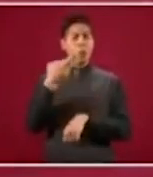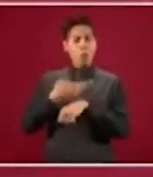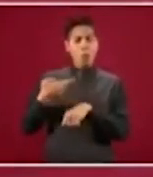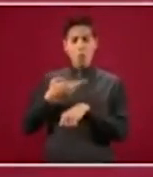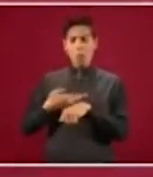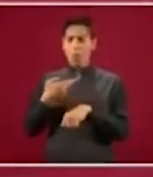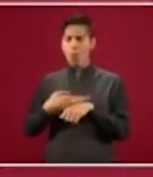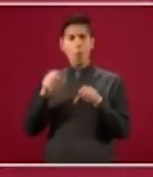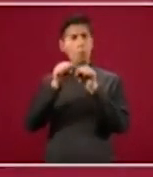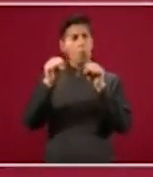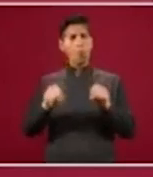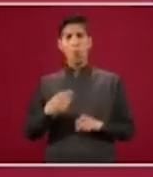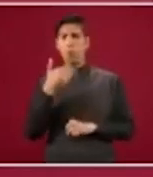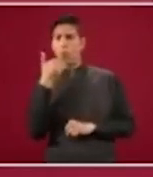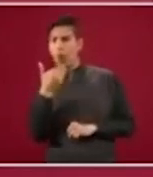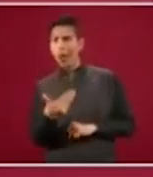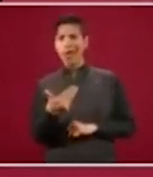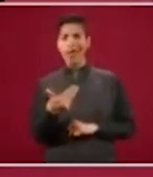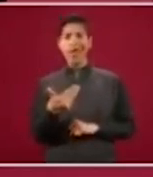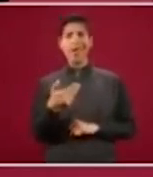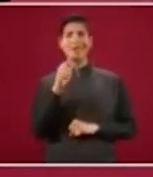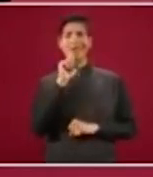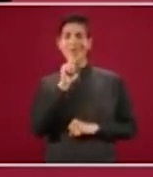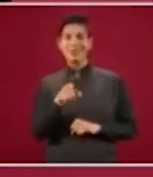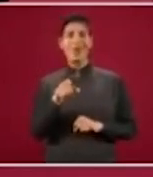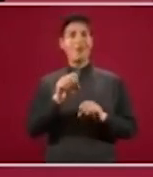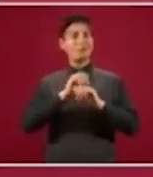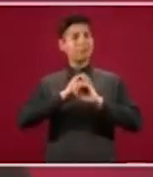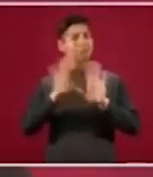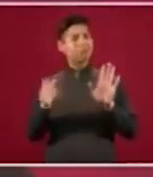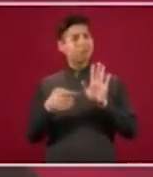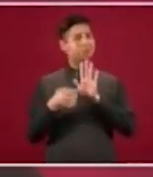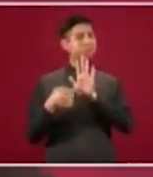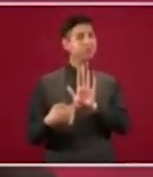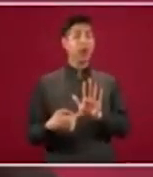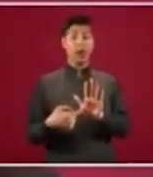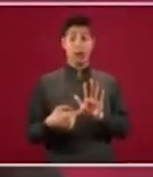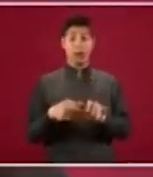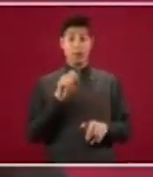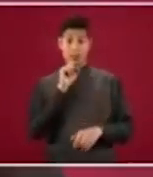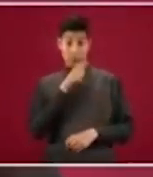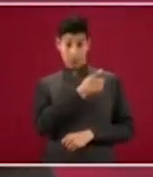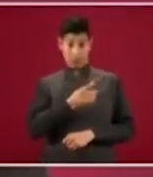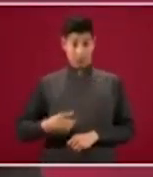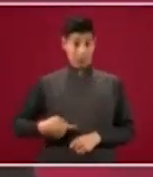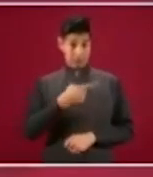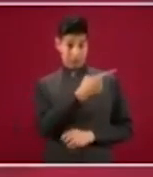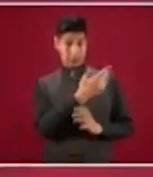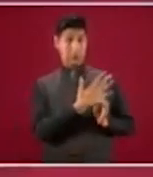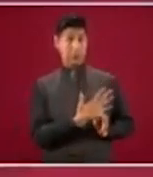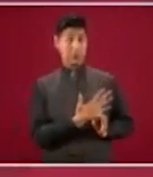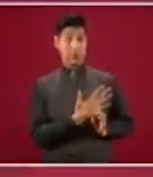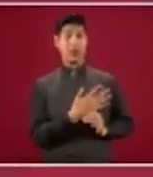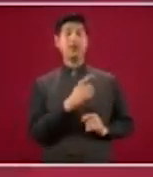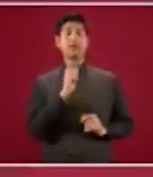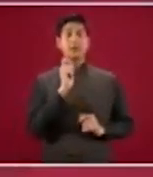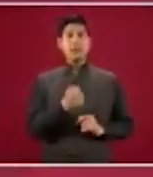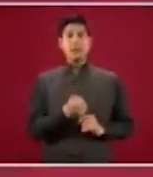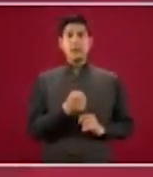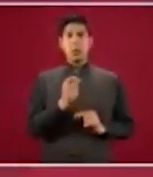el sistema, manejarlo transparentemente y, como dice el presidente, vamos a tener ahorros muy